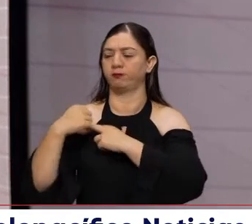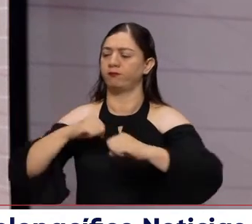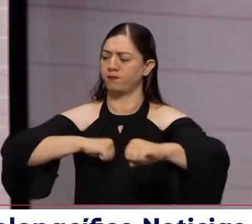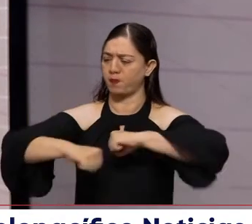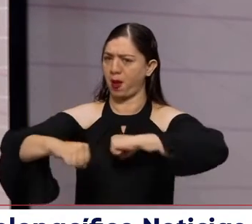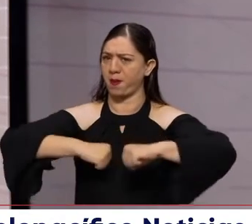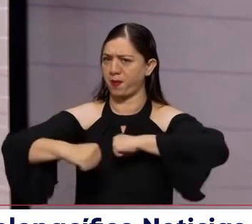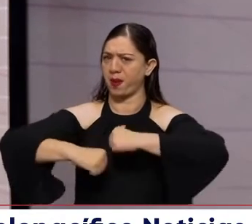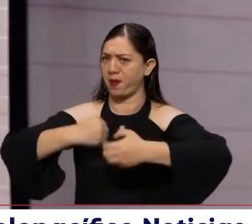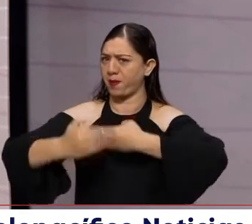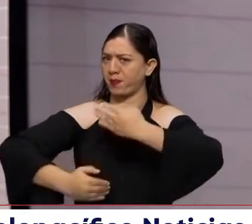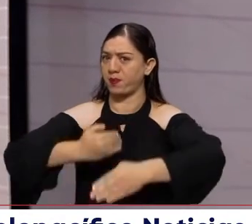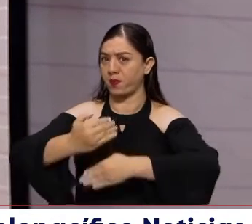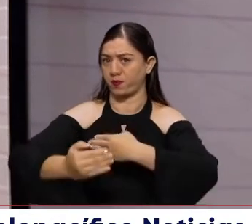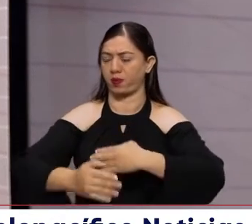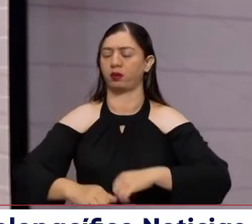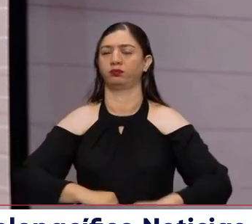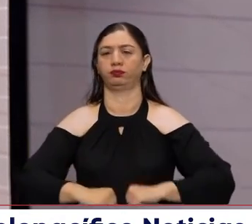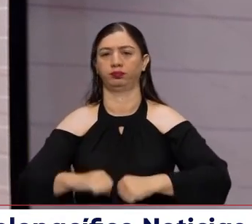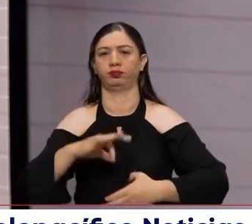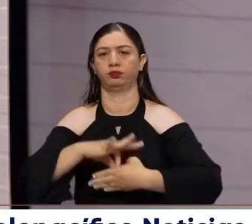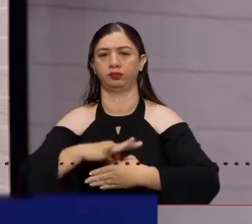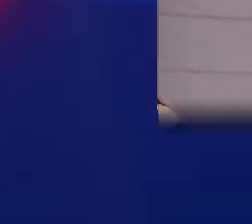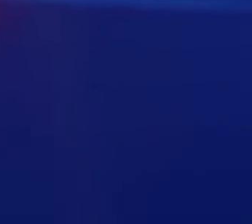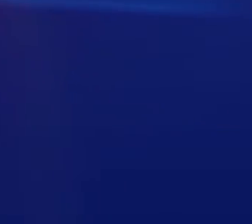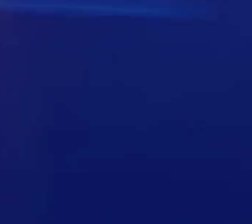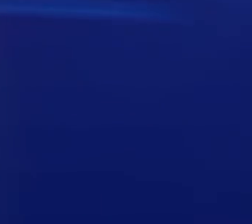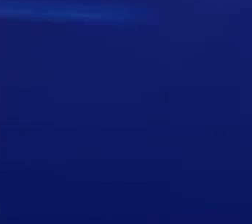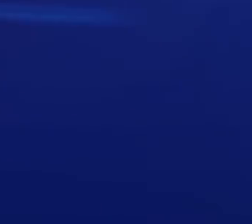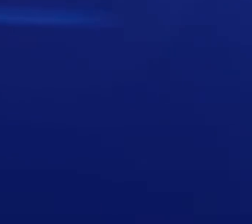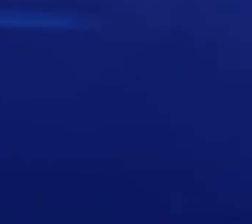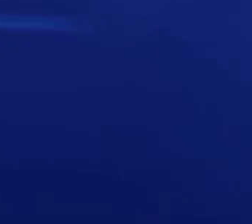de garantizar el desarrollo de los comicios.